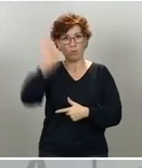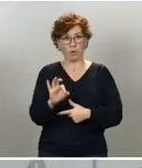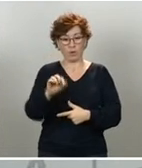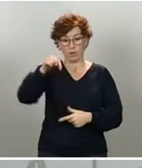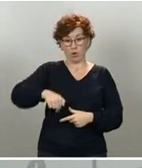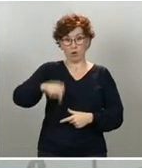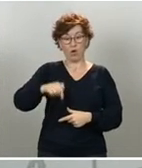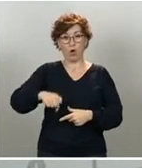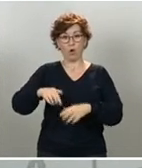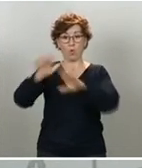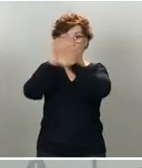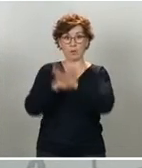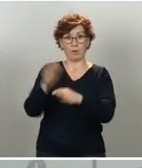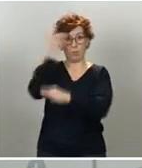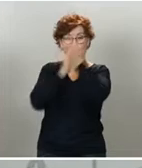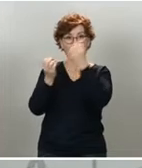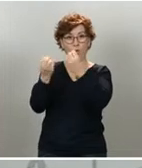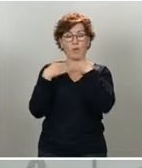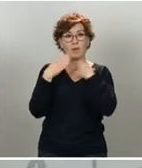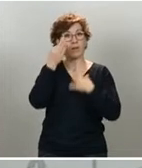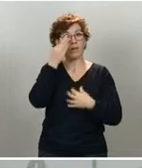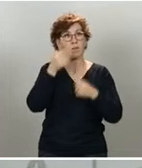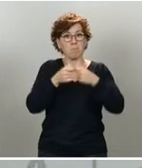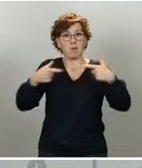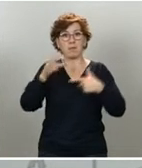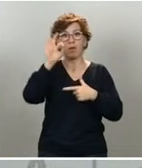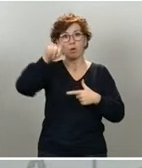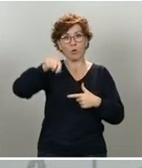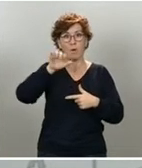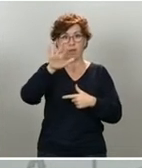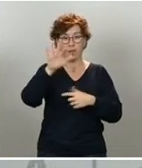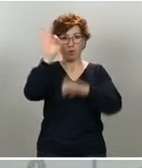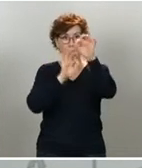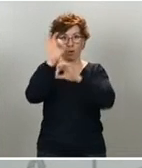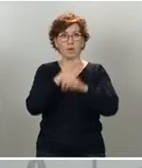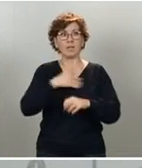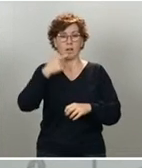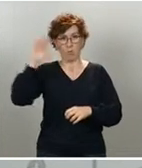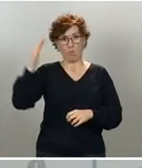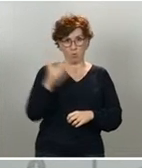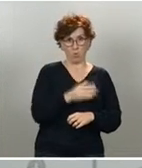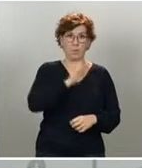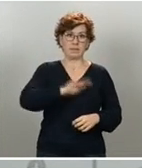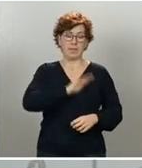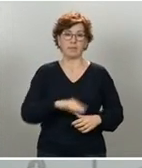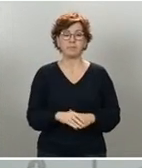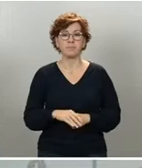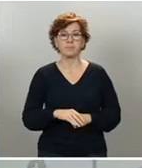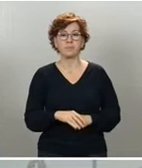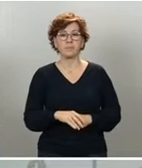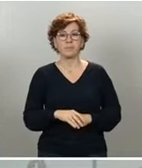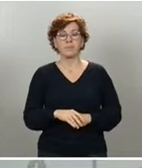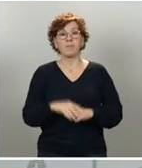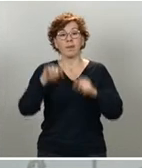que hemos conocido, al 0,5%, es decir, 66 veces menos. Y los demás indicadores demuestran,